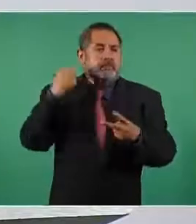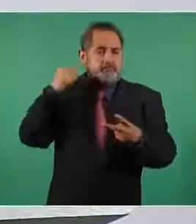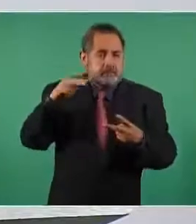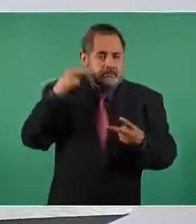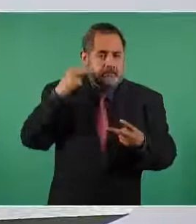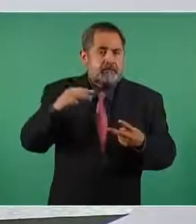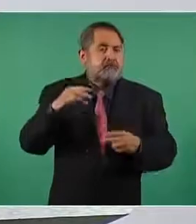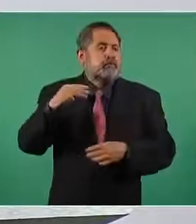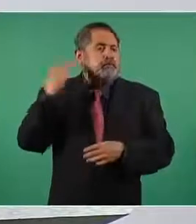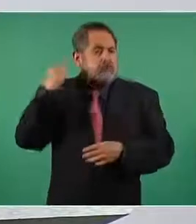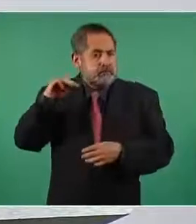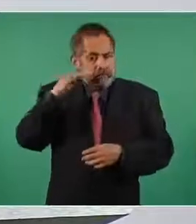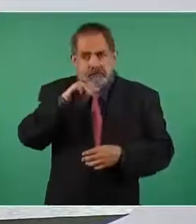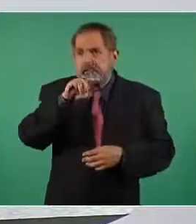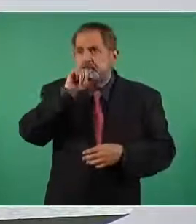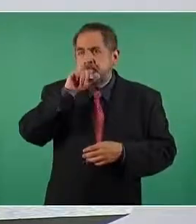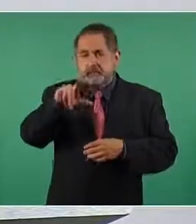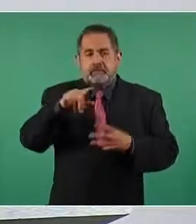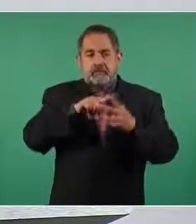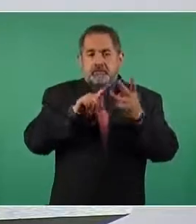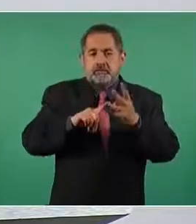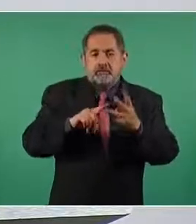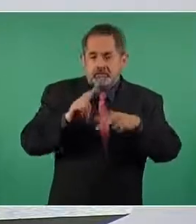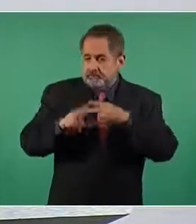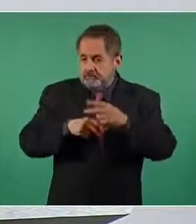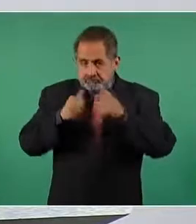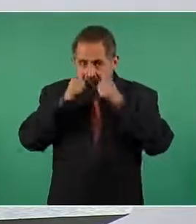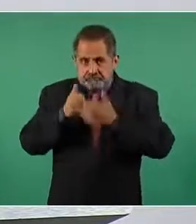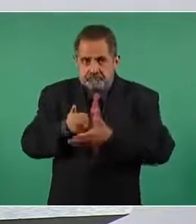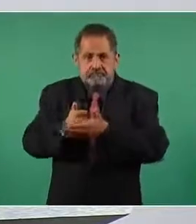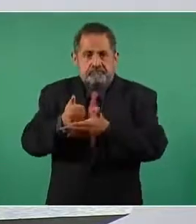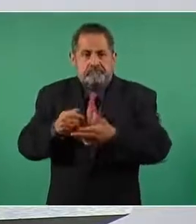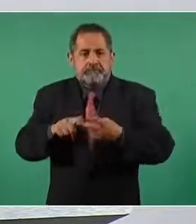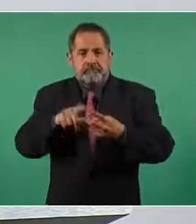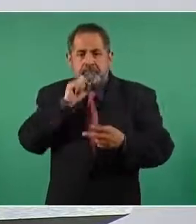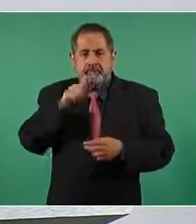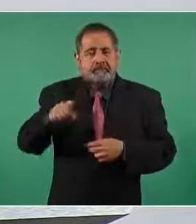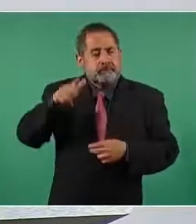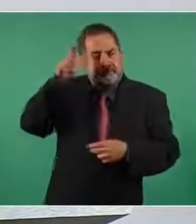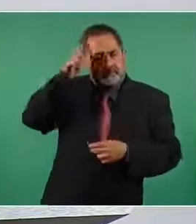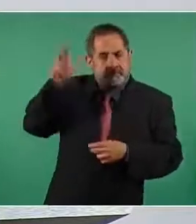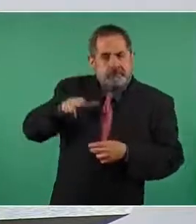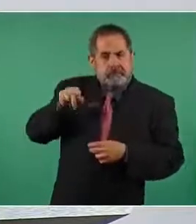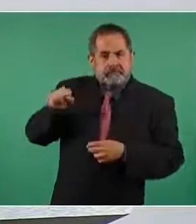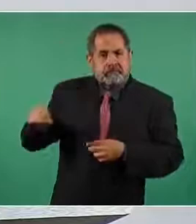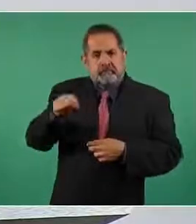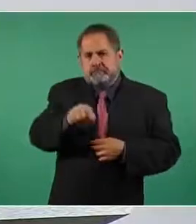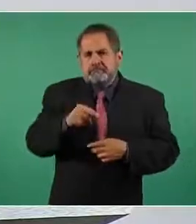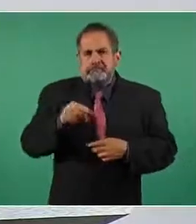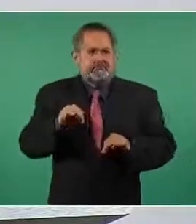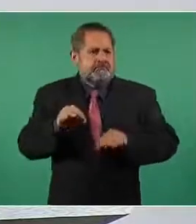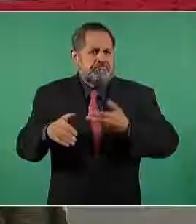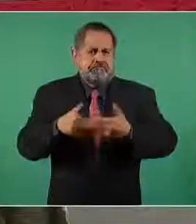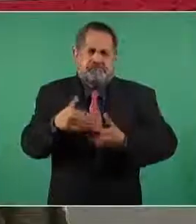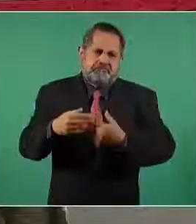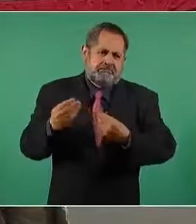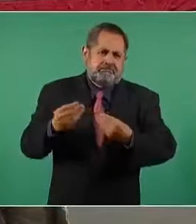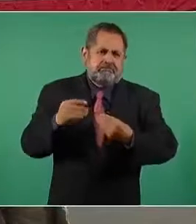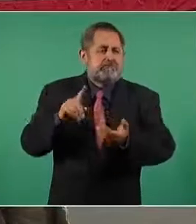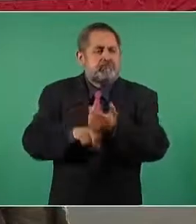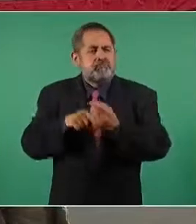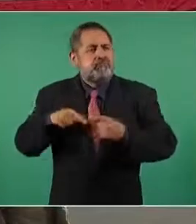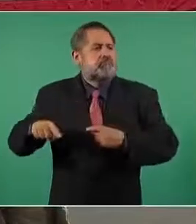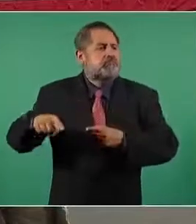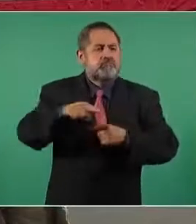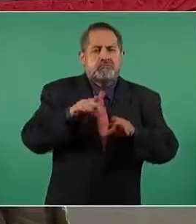y Jalisco, y estamos en proceso de atender la de Hidalgo por las lluvias intensas que tuvimos desde